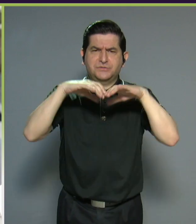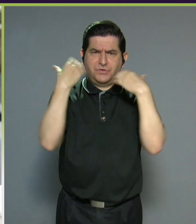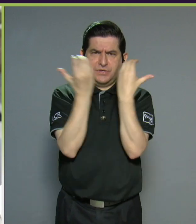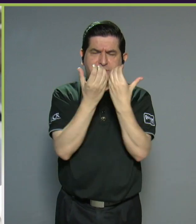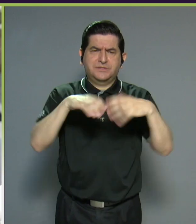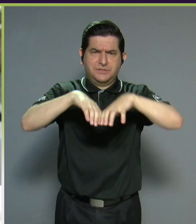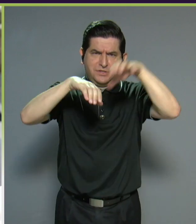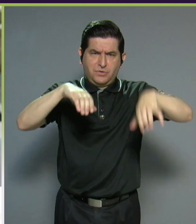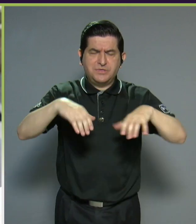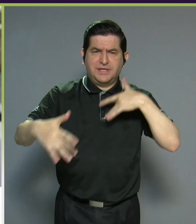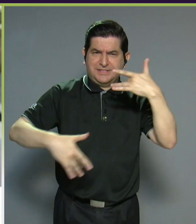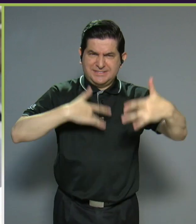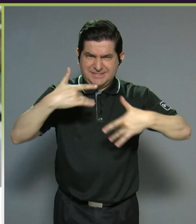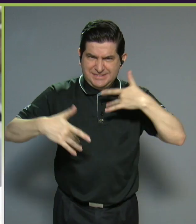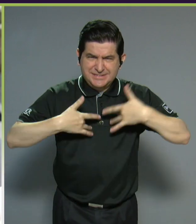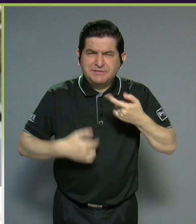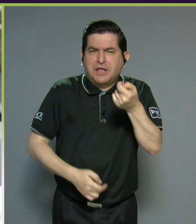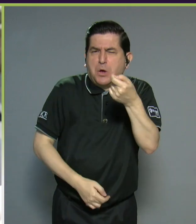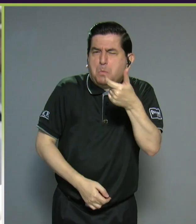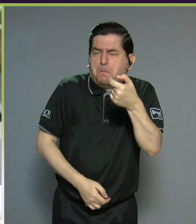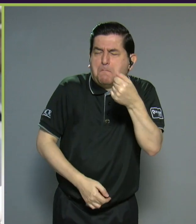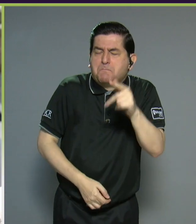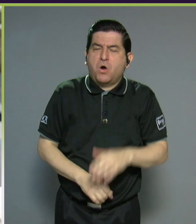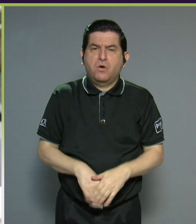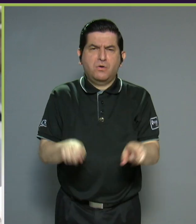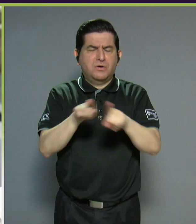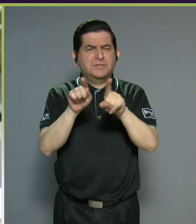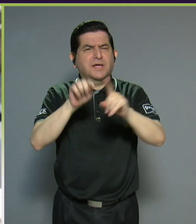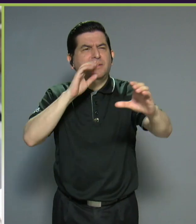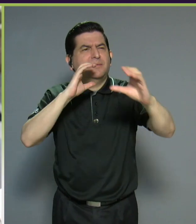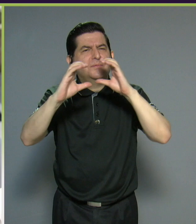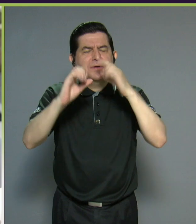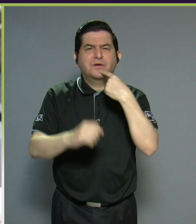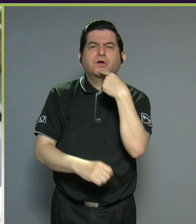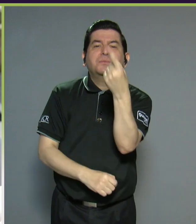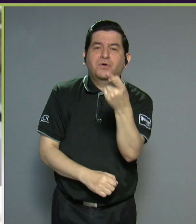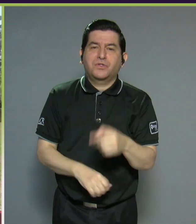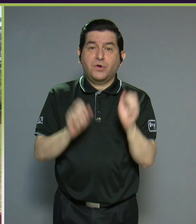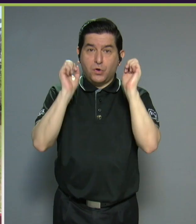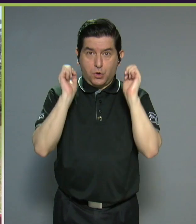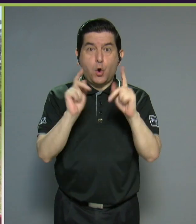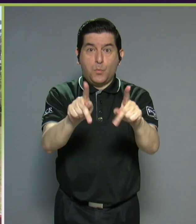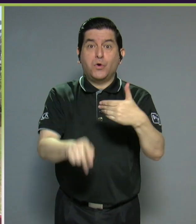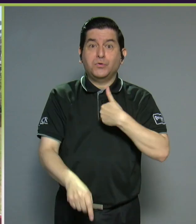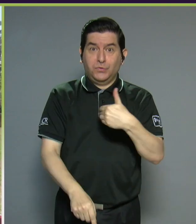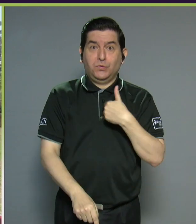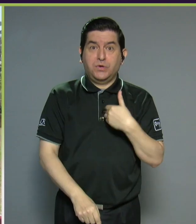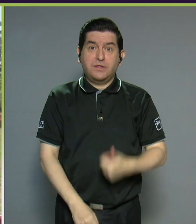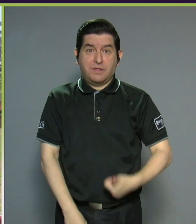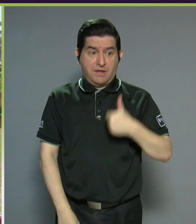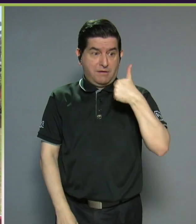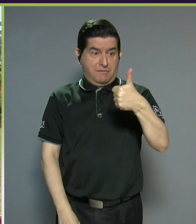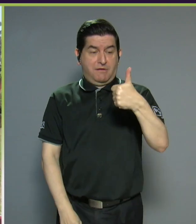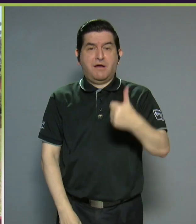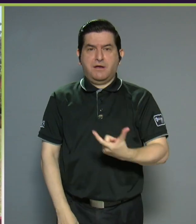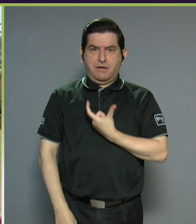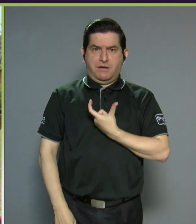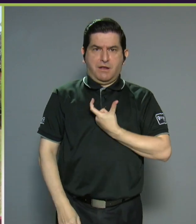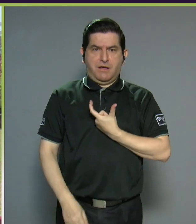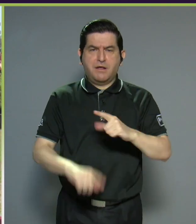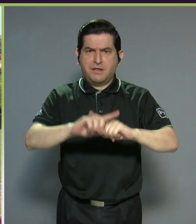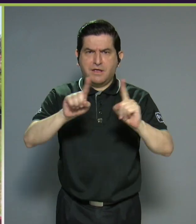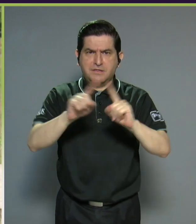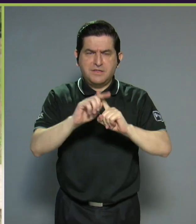cantonales, sensibilizarlos un poco y también transmitirle, como usted decía, la oportunidad que tienen ellos de ganar medallas a través de